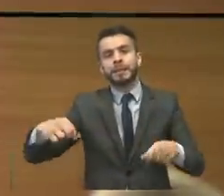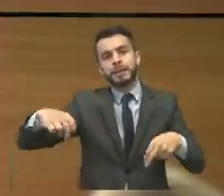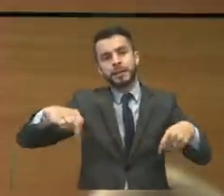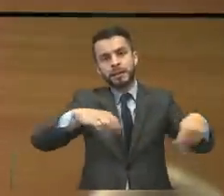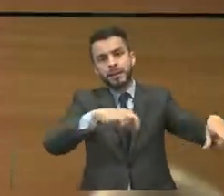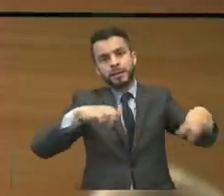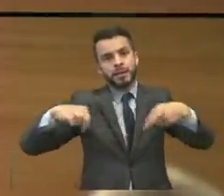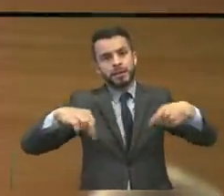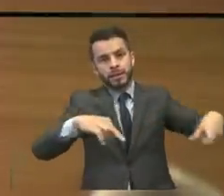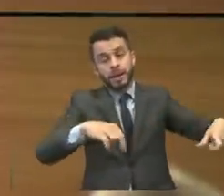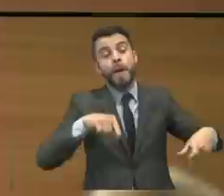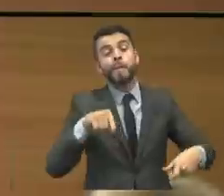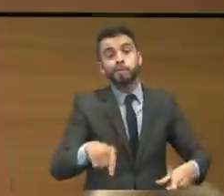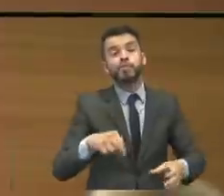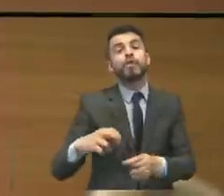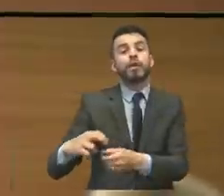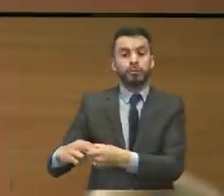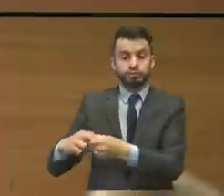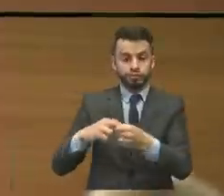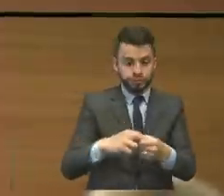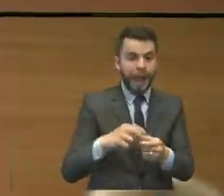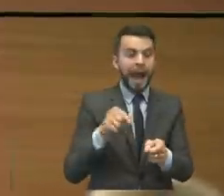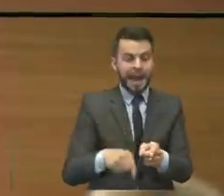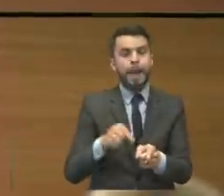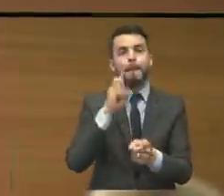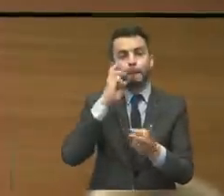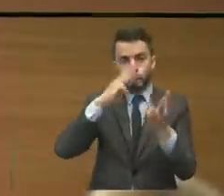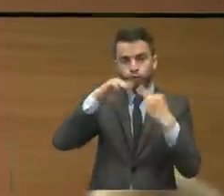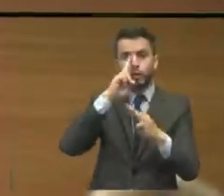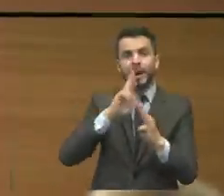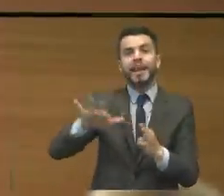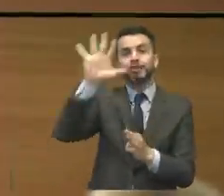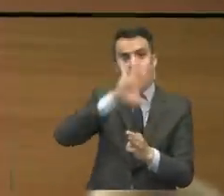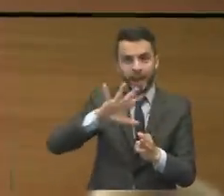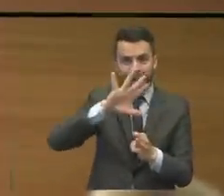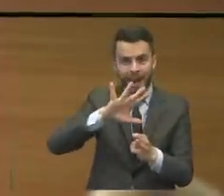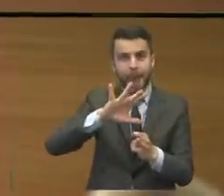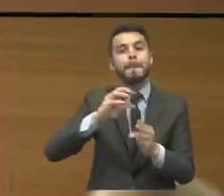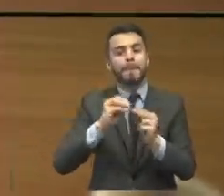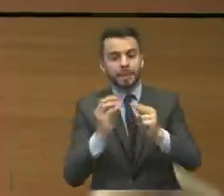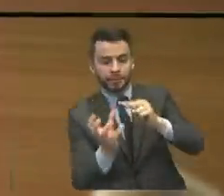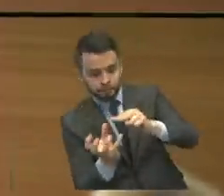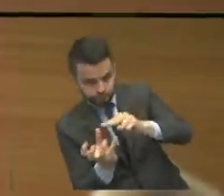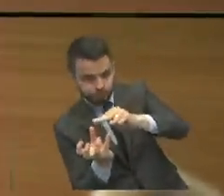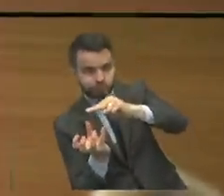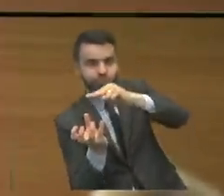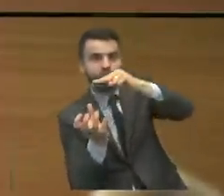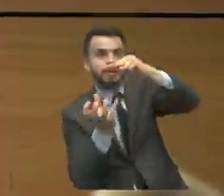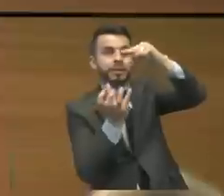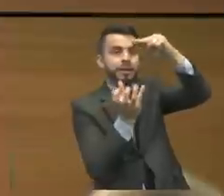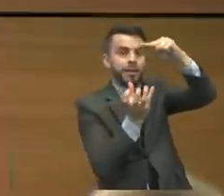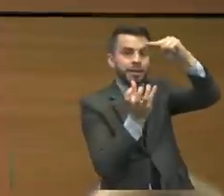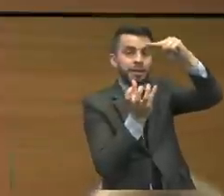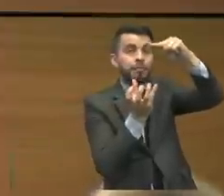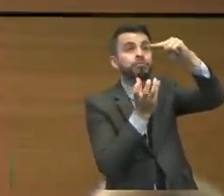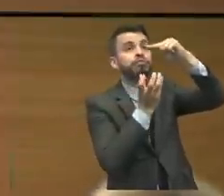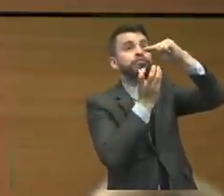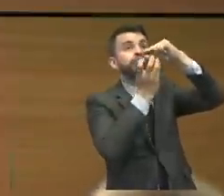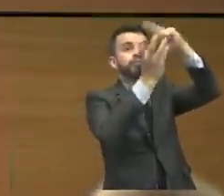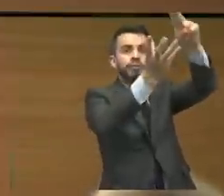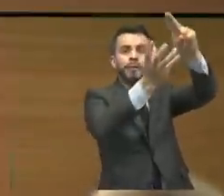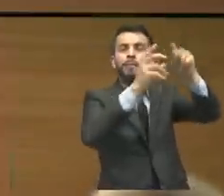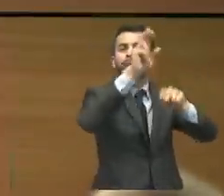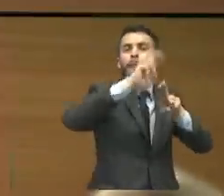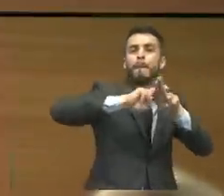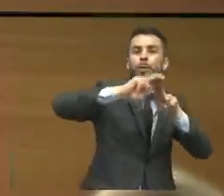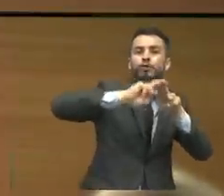conexión de transporte público hasta el Museo Nacional. Habrá un cable que suba la gente del Museo Nacional hasta Monserrate de Guadalupe, la